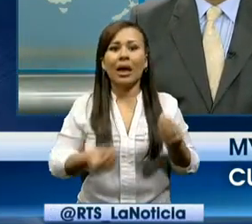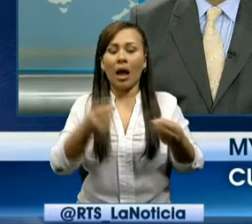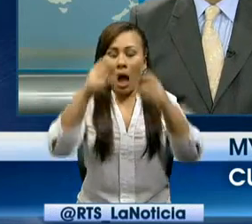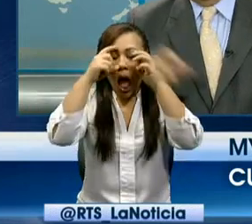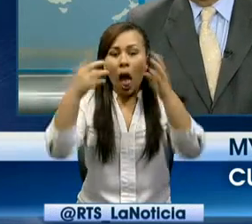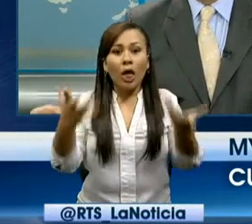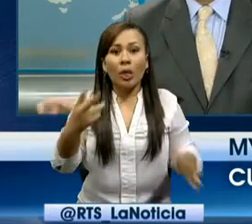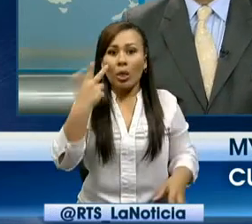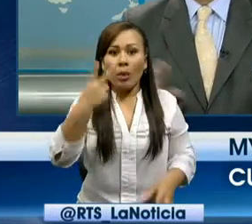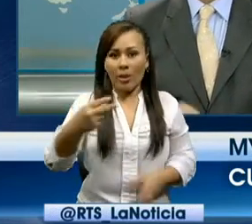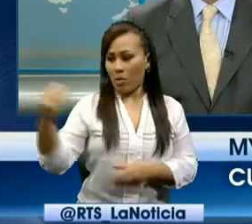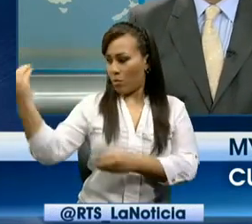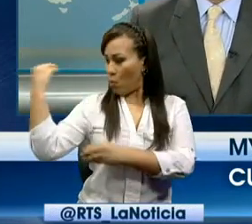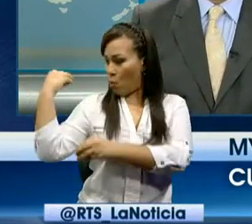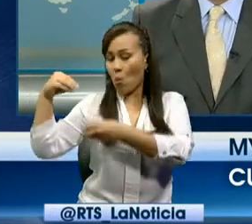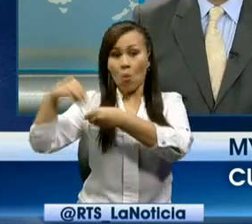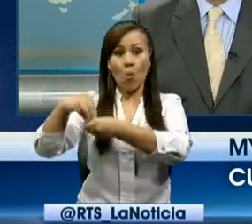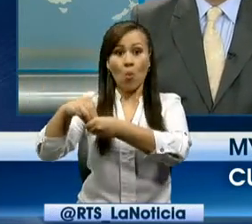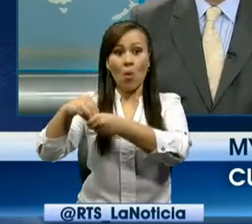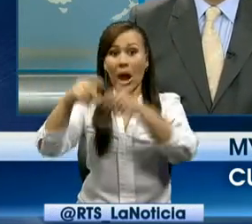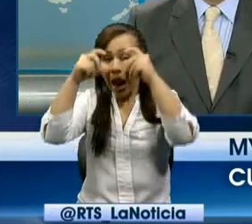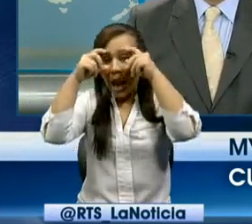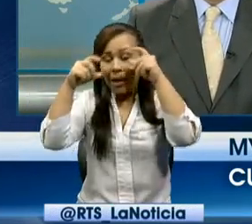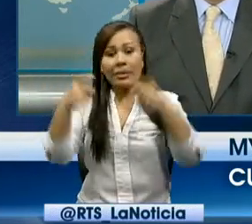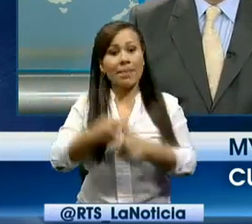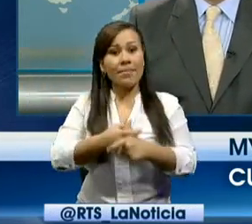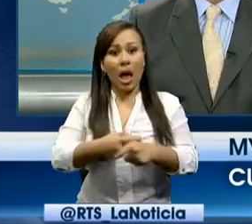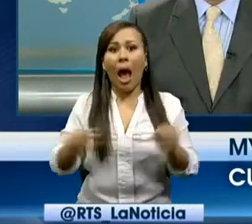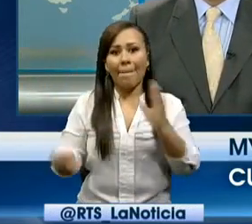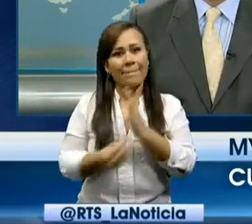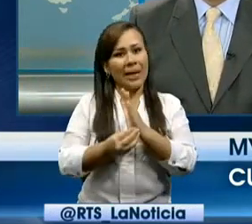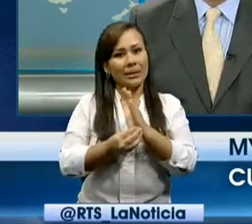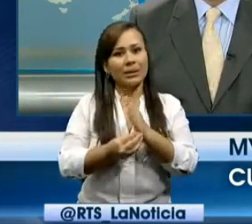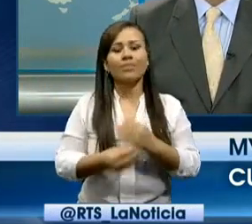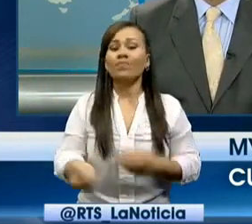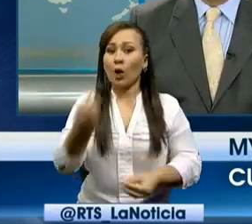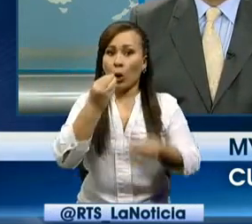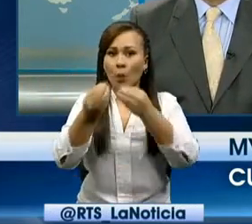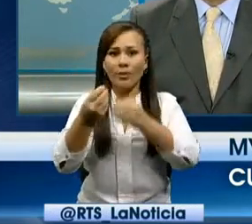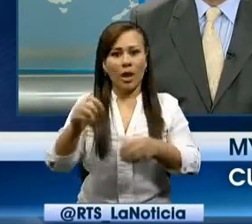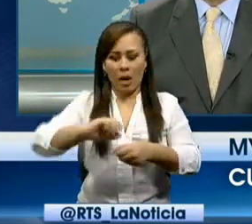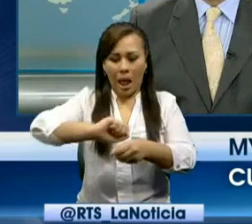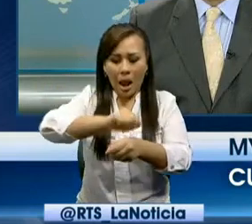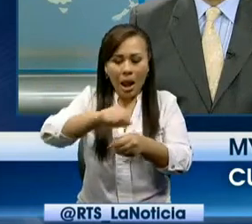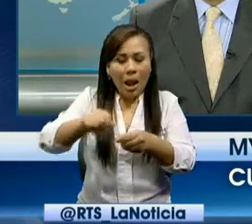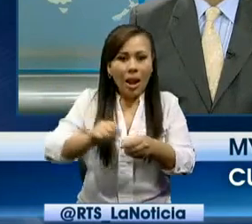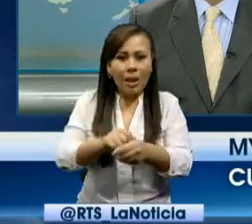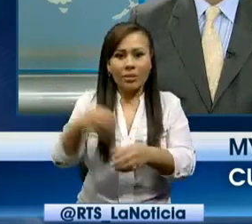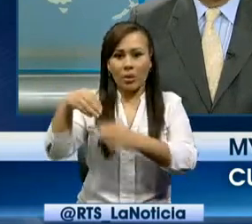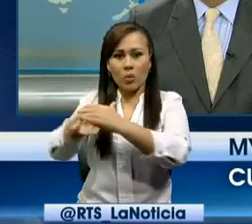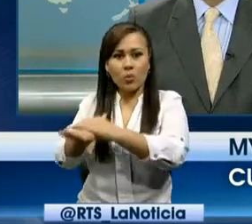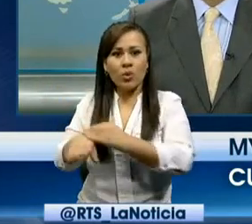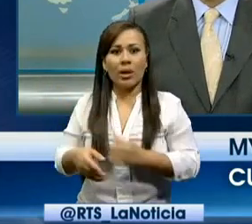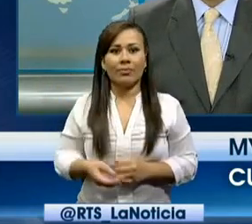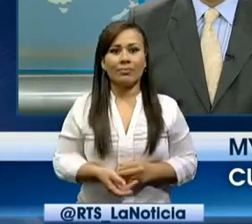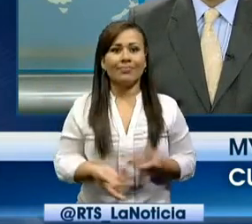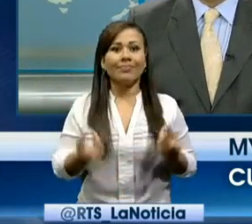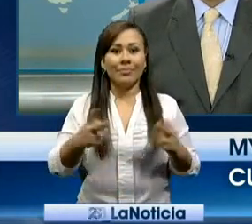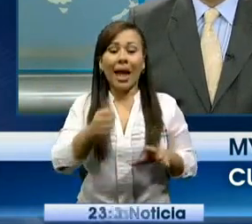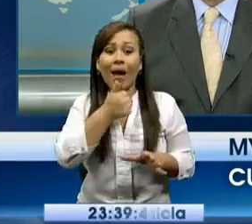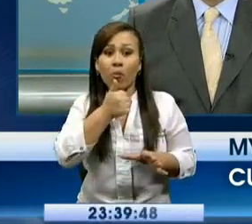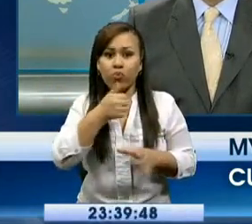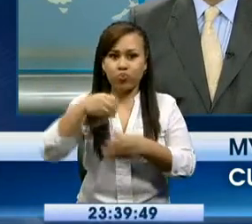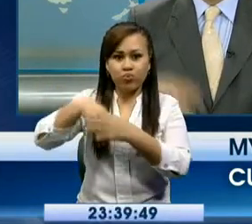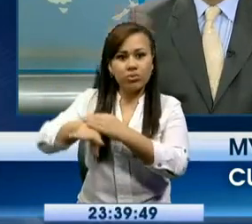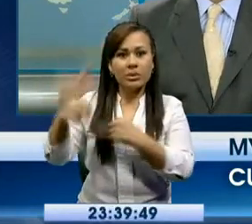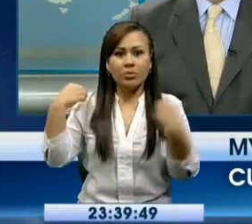ve, pues lentes tiene que tener lentes de emergencia. Además de los víveres, de los alimentos no perecibles, ya, y de ese tipo